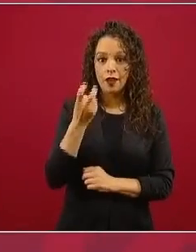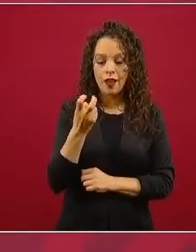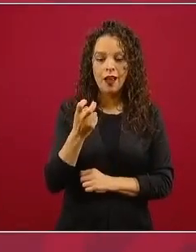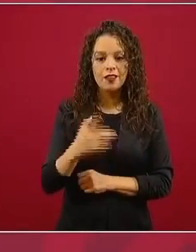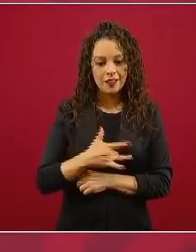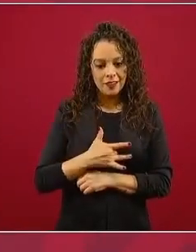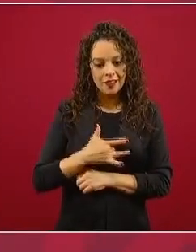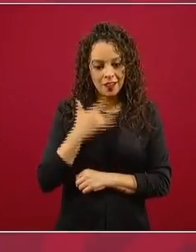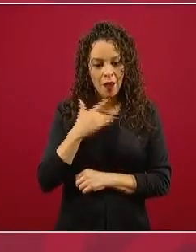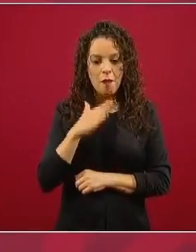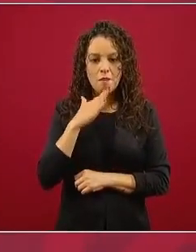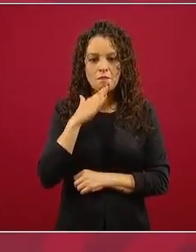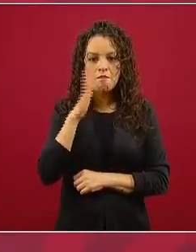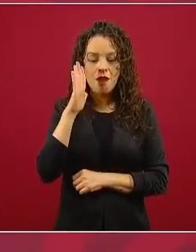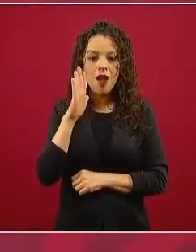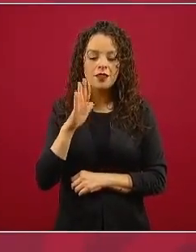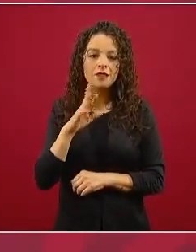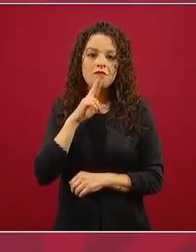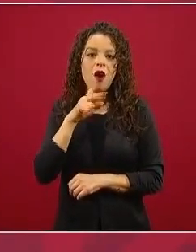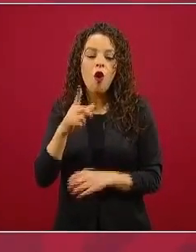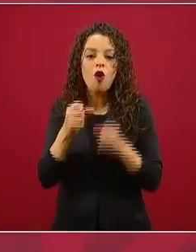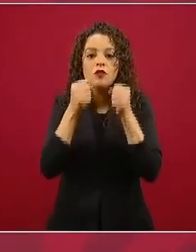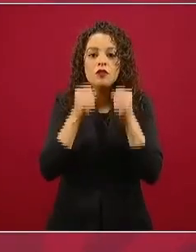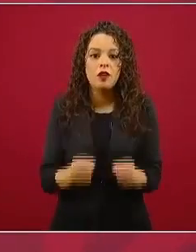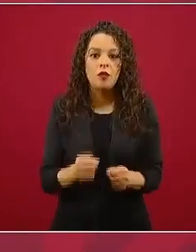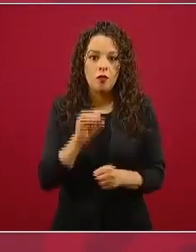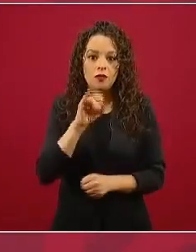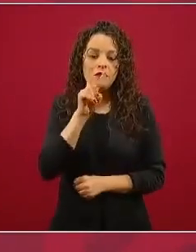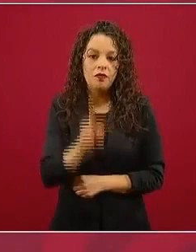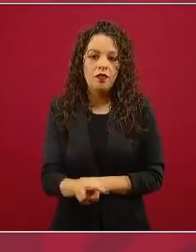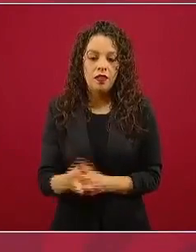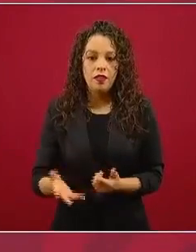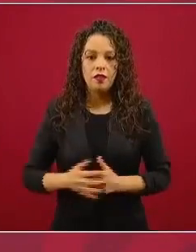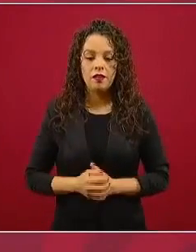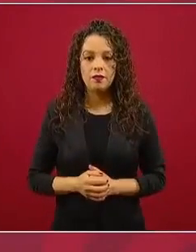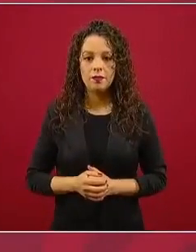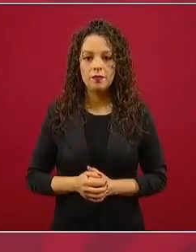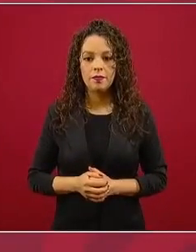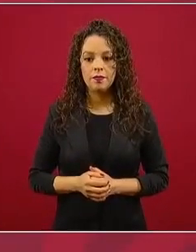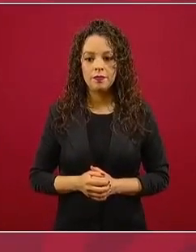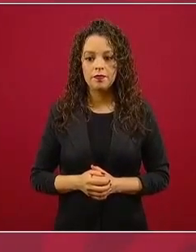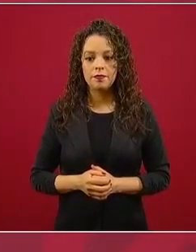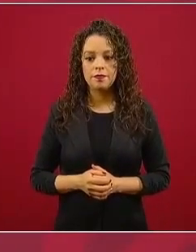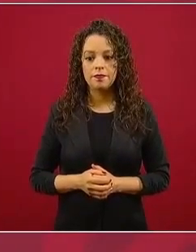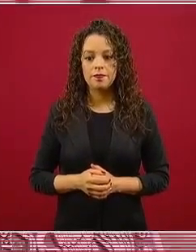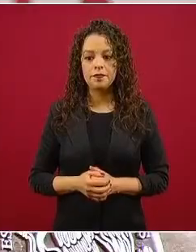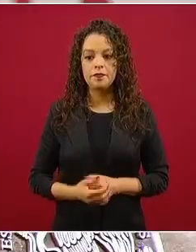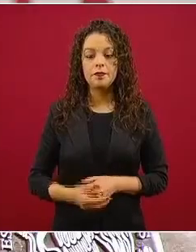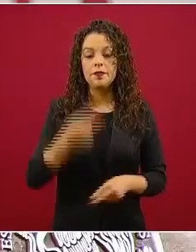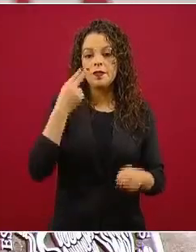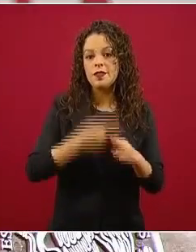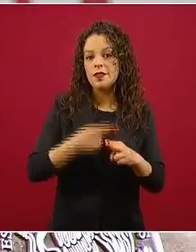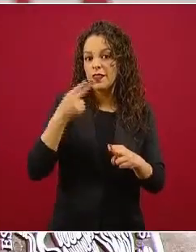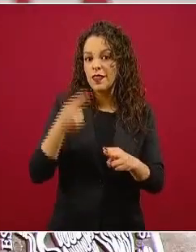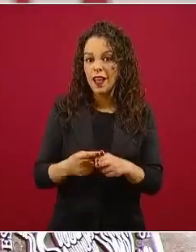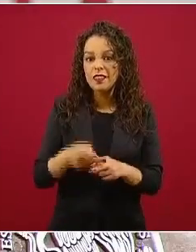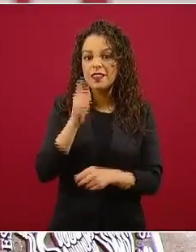certidumbre, incluso hasta para las cuestiones laborales.